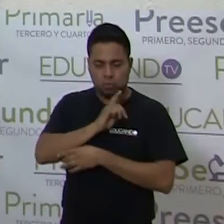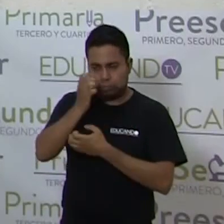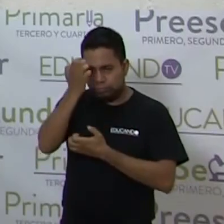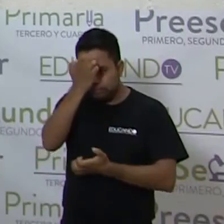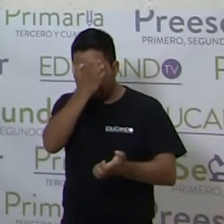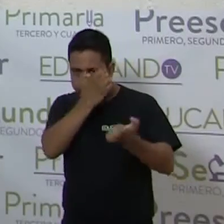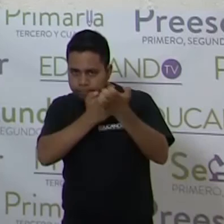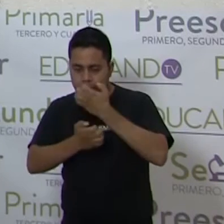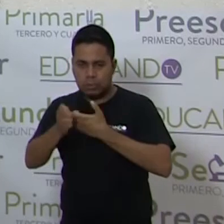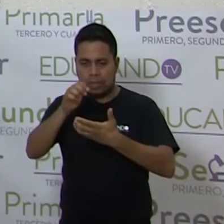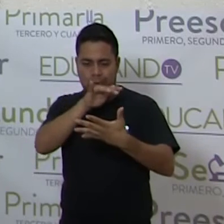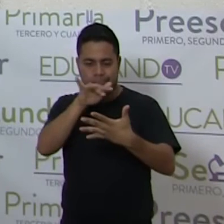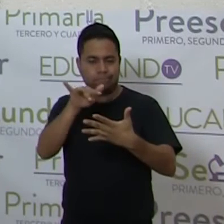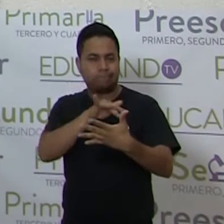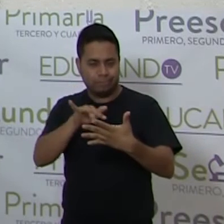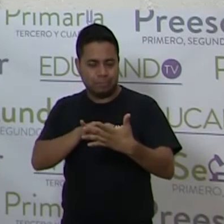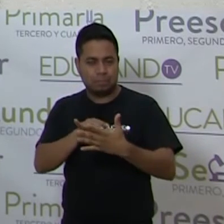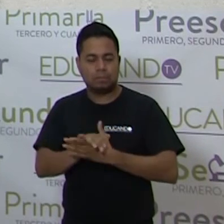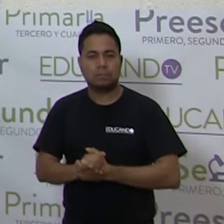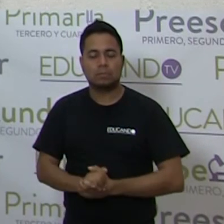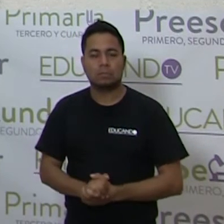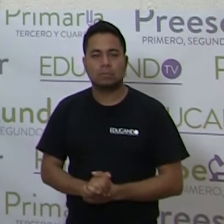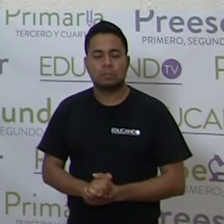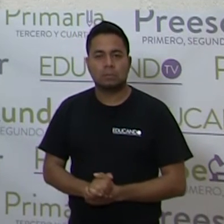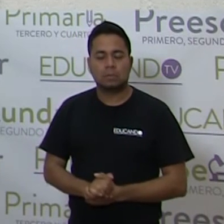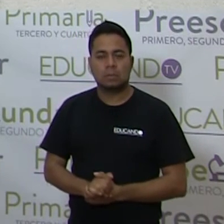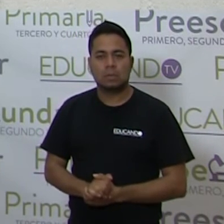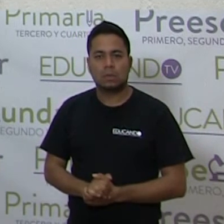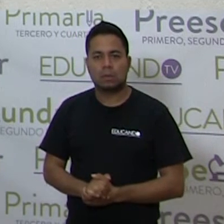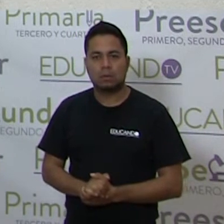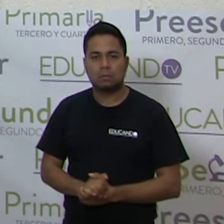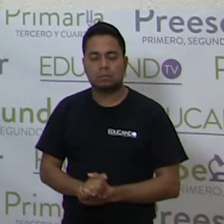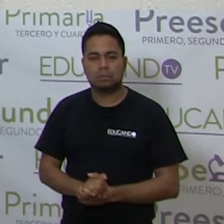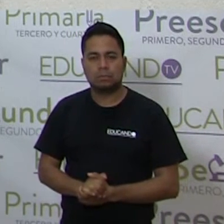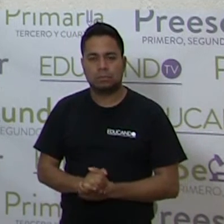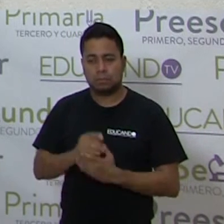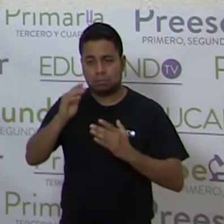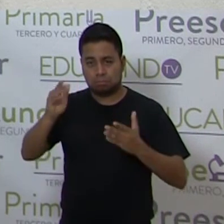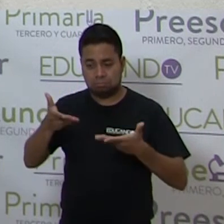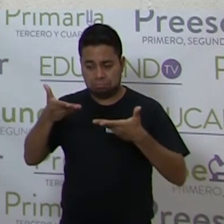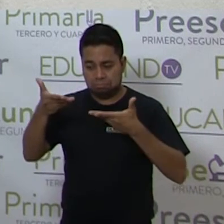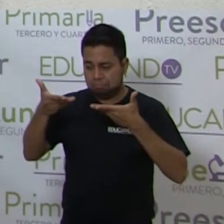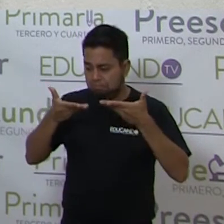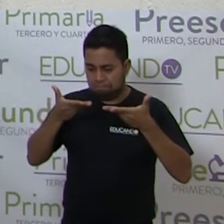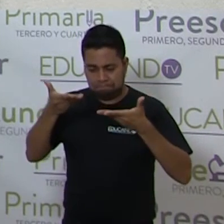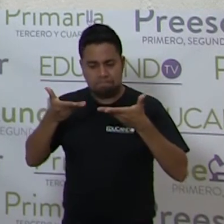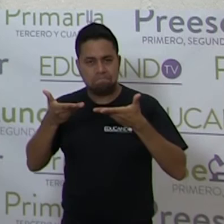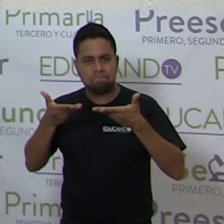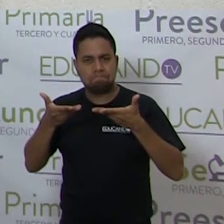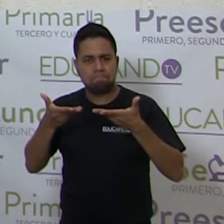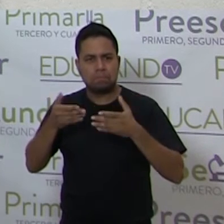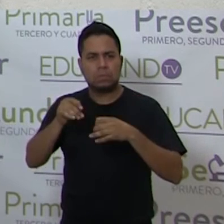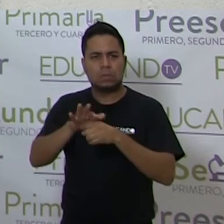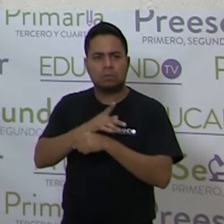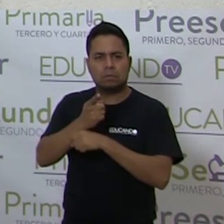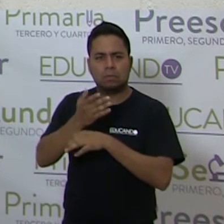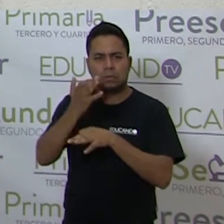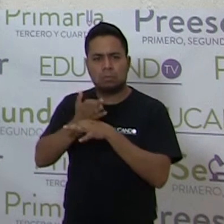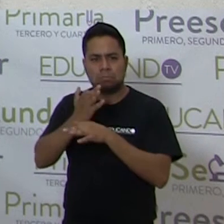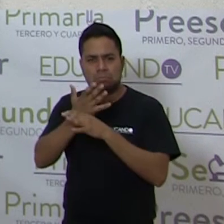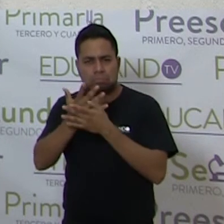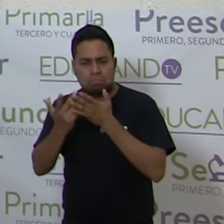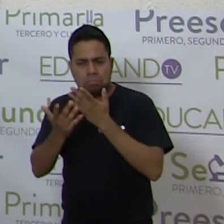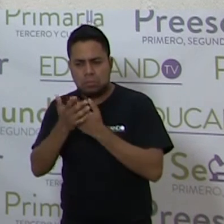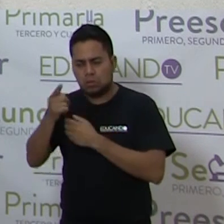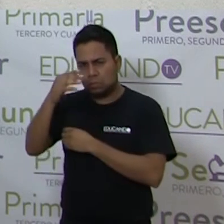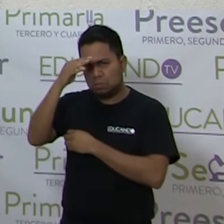texto. Bien, y este ejercicio de comparación, ¿por qué lo estamos realizando? ¿Por qué es